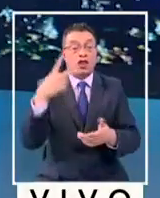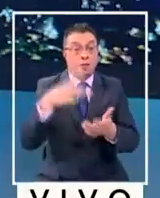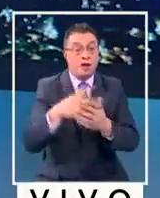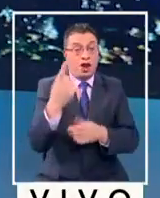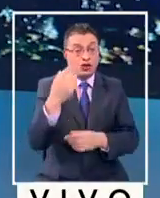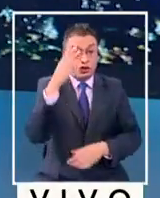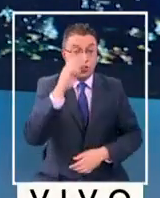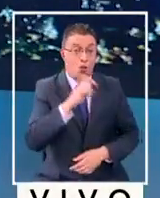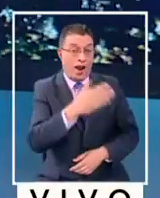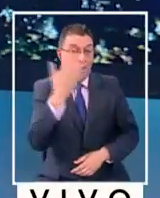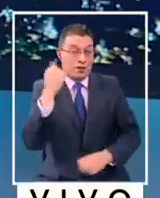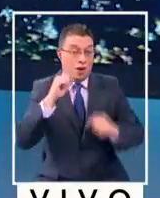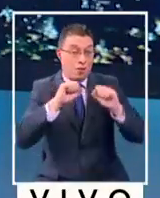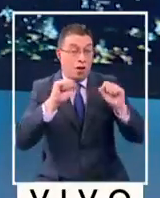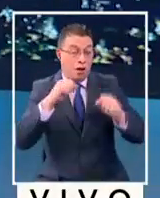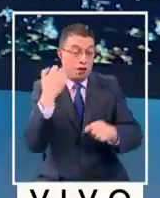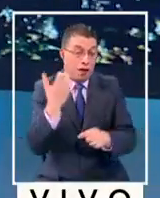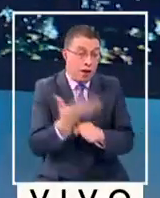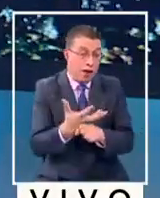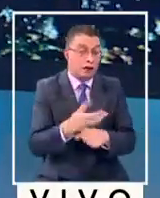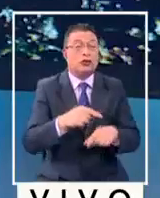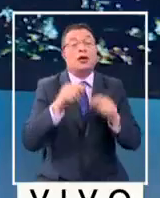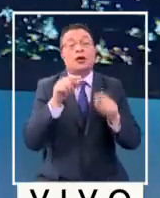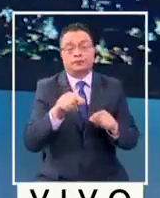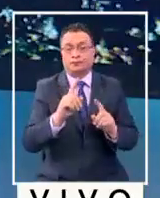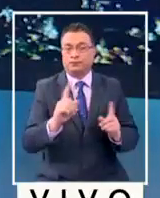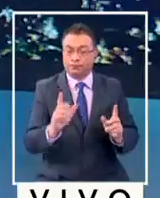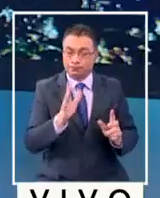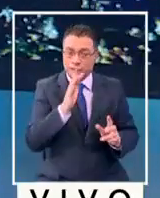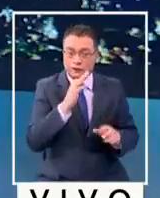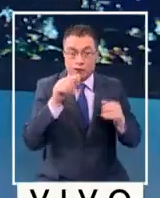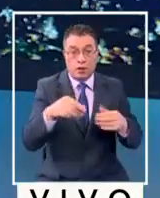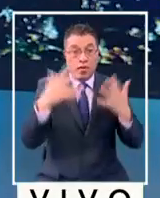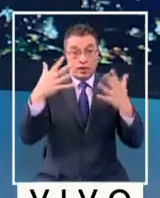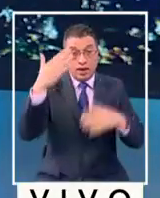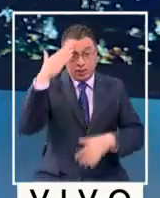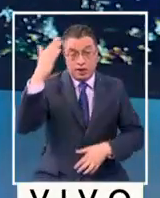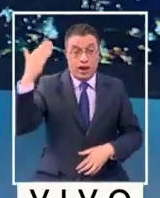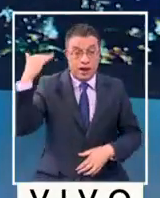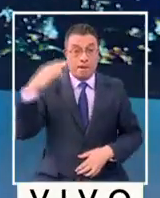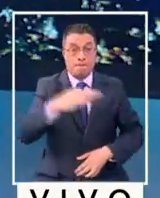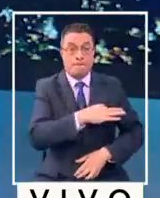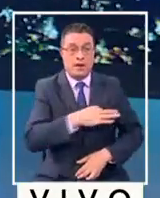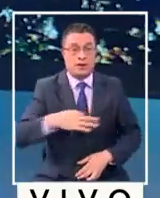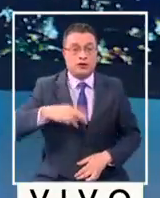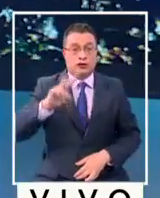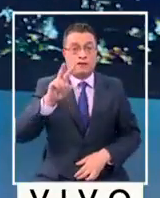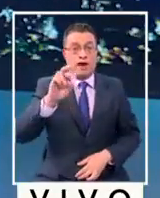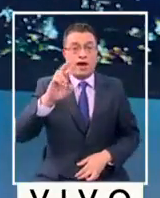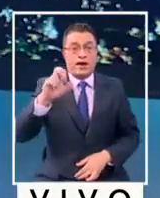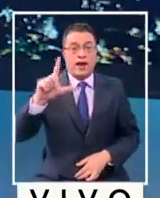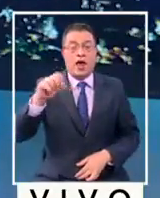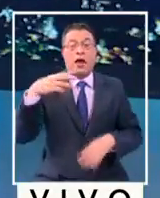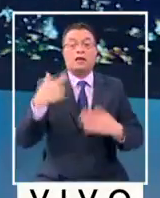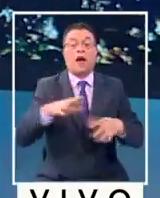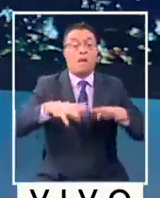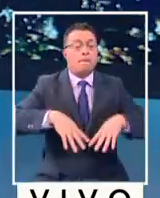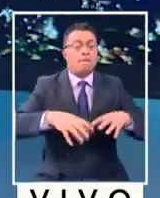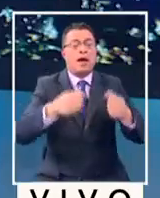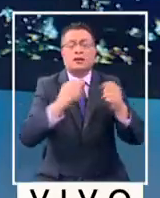lo sabemos. Hace exactamente 10 días, el ministro Gerardo Varela decía que el tiempo de las marchas